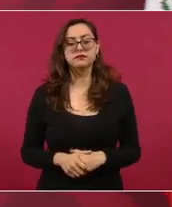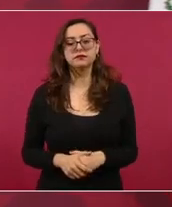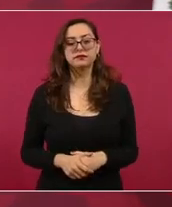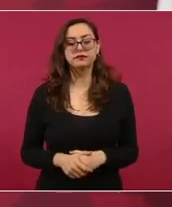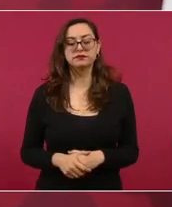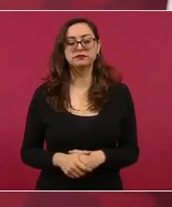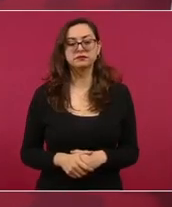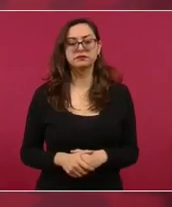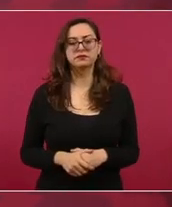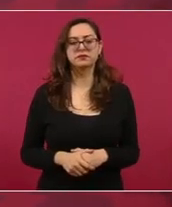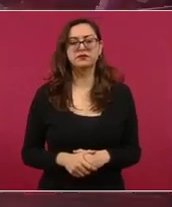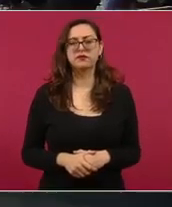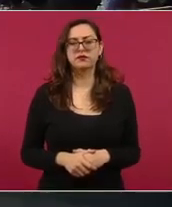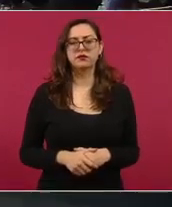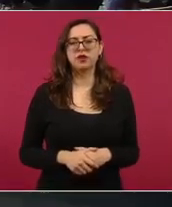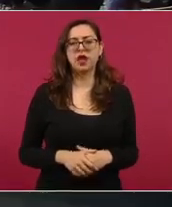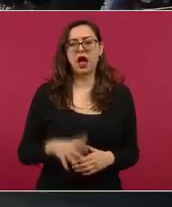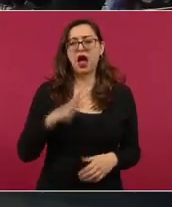Están funcionando